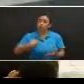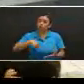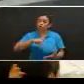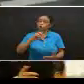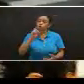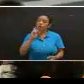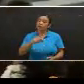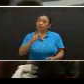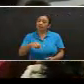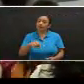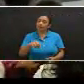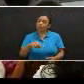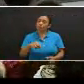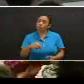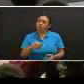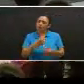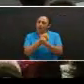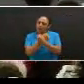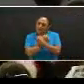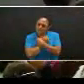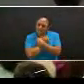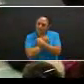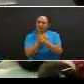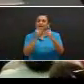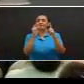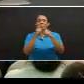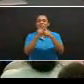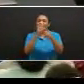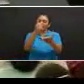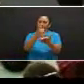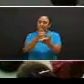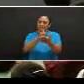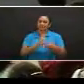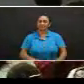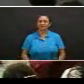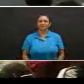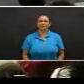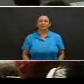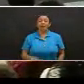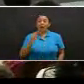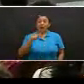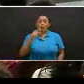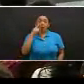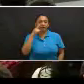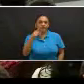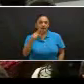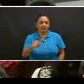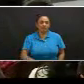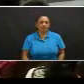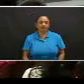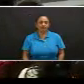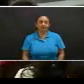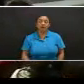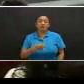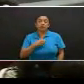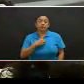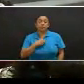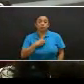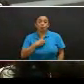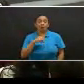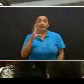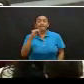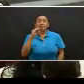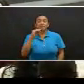de amar la palabra. Amén. Ahora mire, quiero platicarle